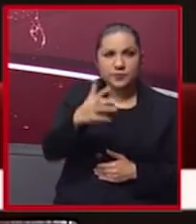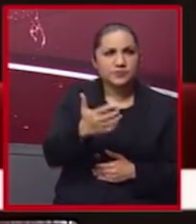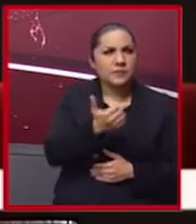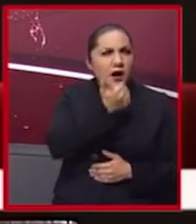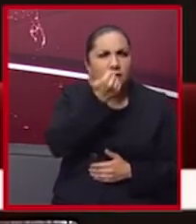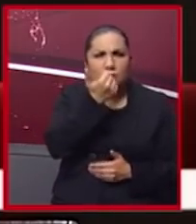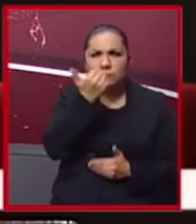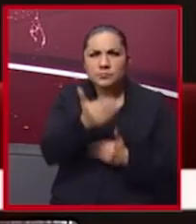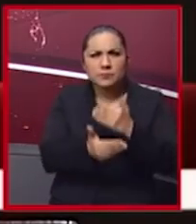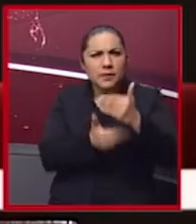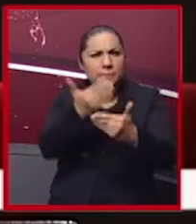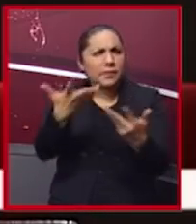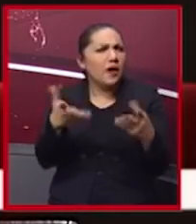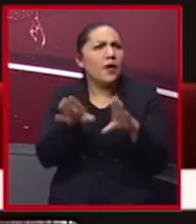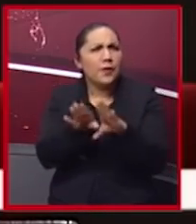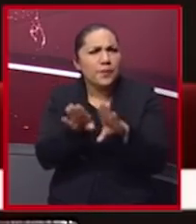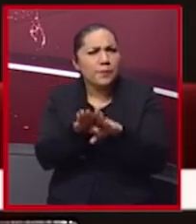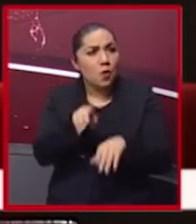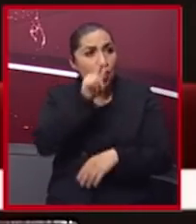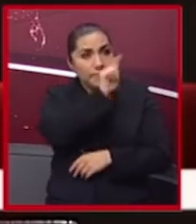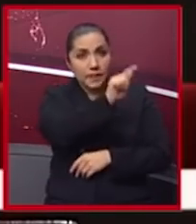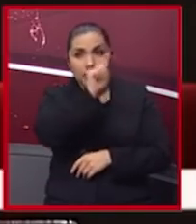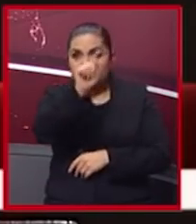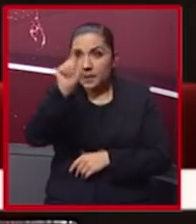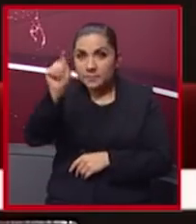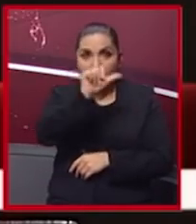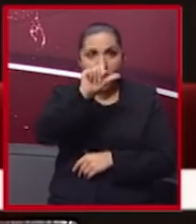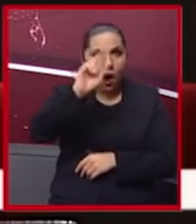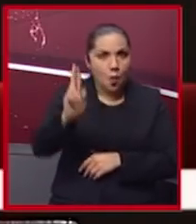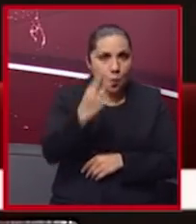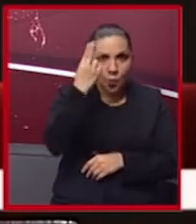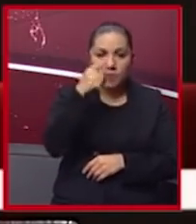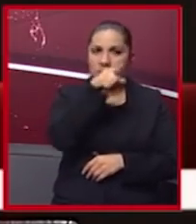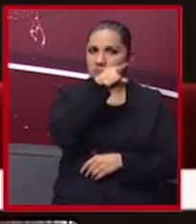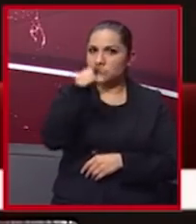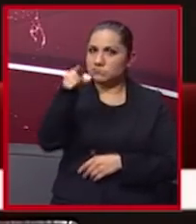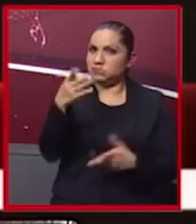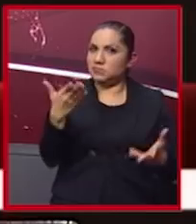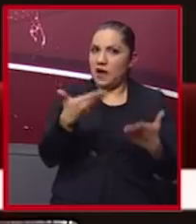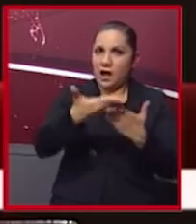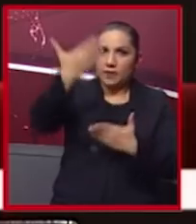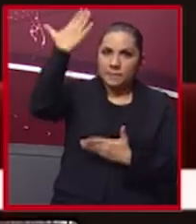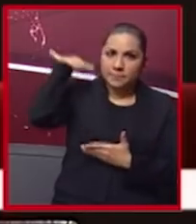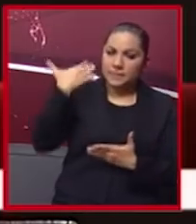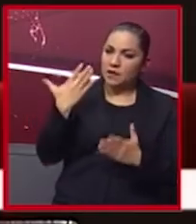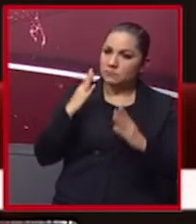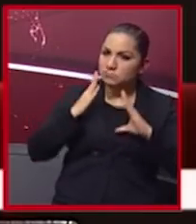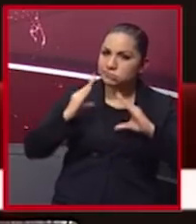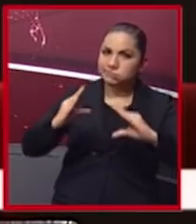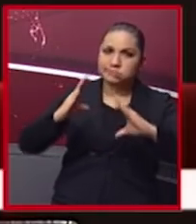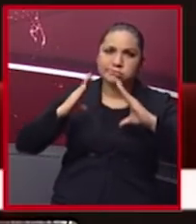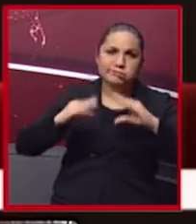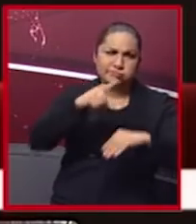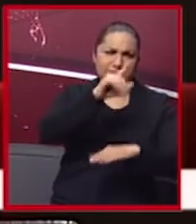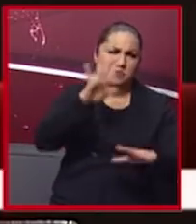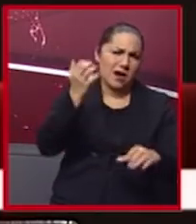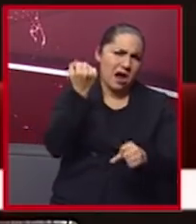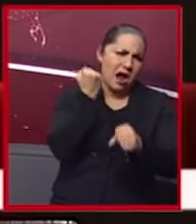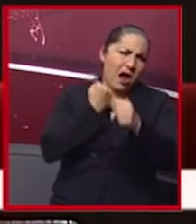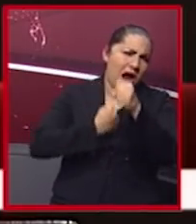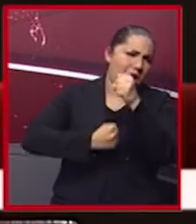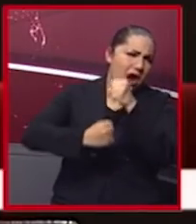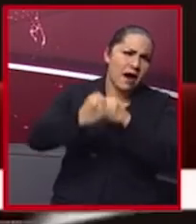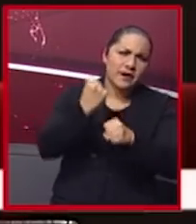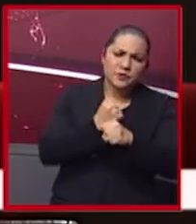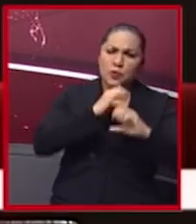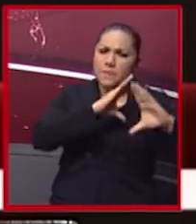prestigio, tienen experiencia en formar los pensamientos de nuestros jóvenes, y yo creo que apostarle a 100